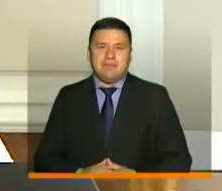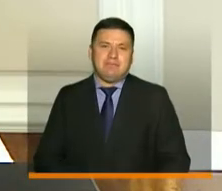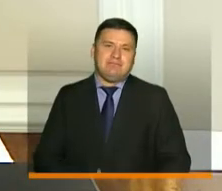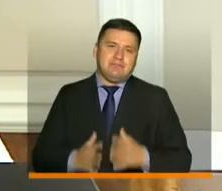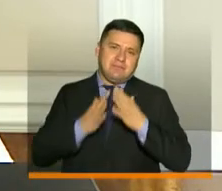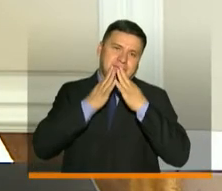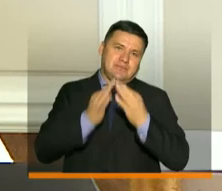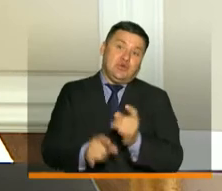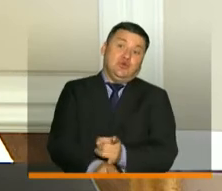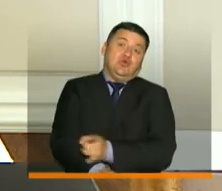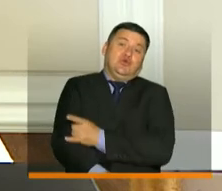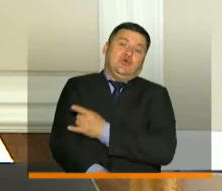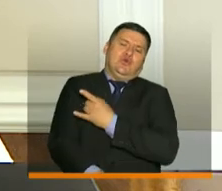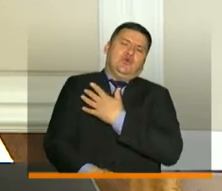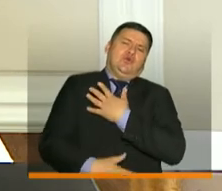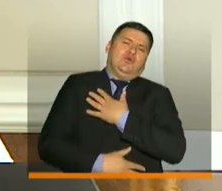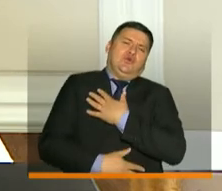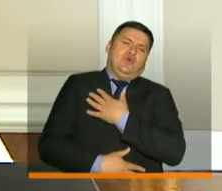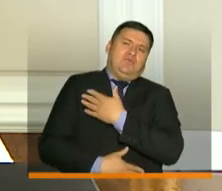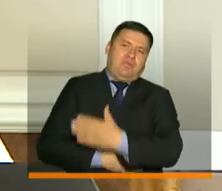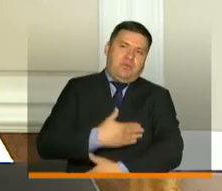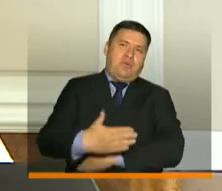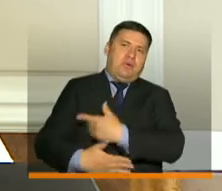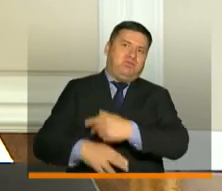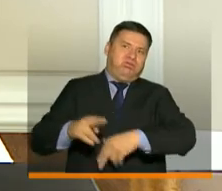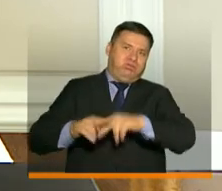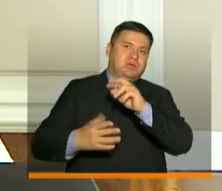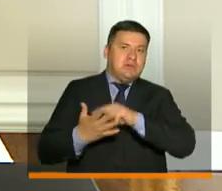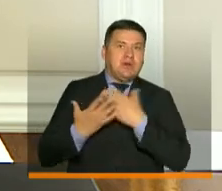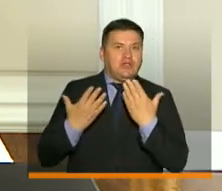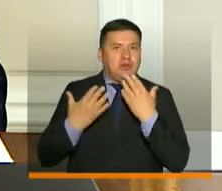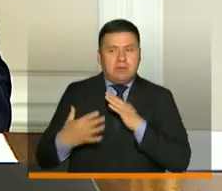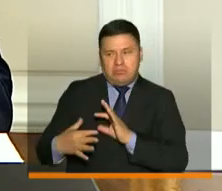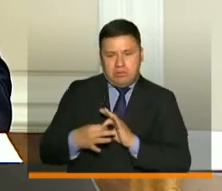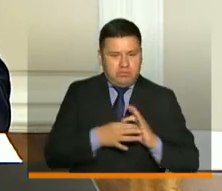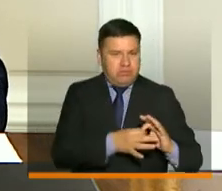Realmente es muy motivante ver cómo se avanza en equipo con esta infraestructura.